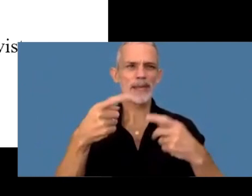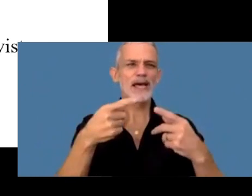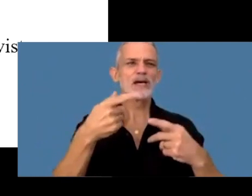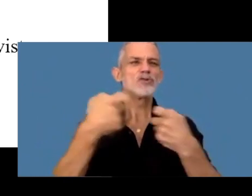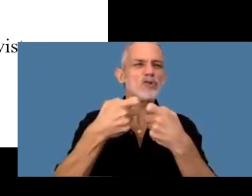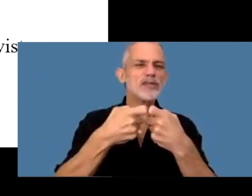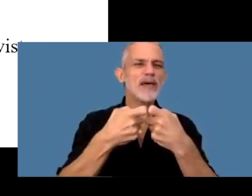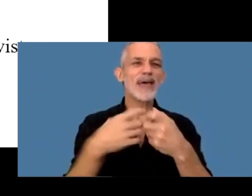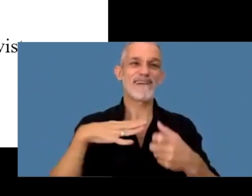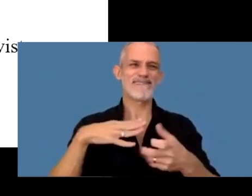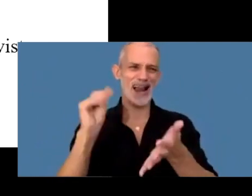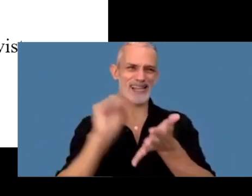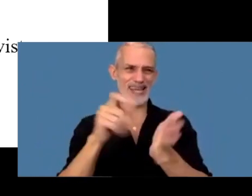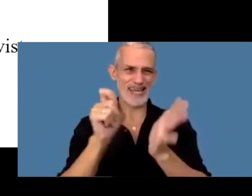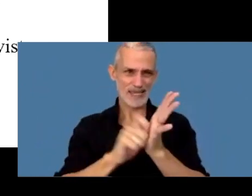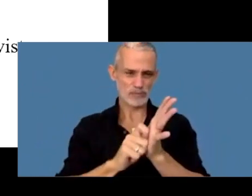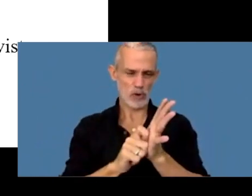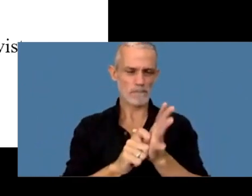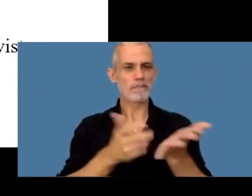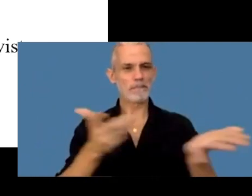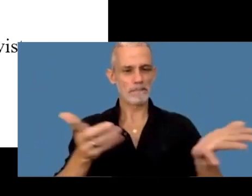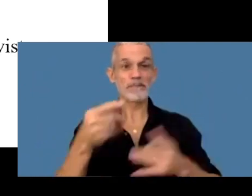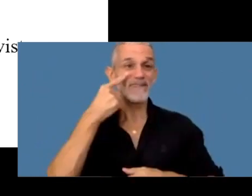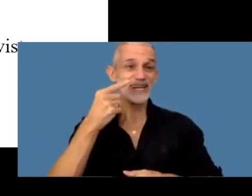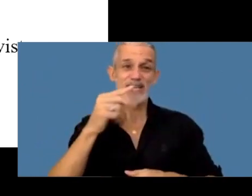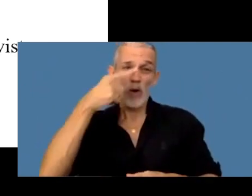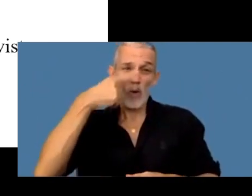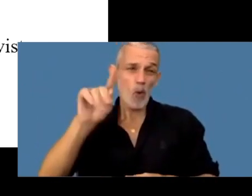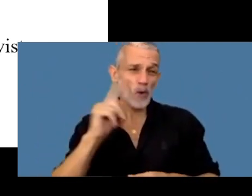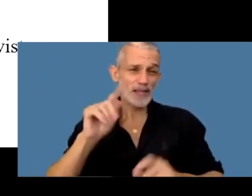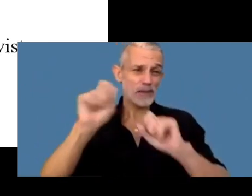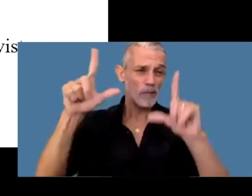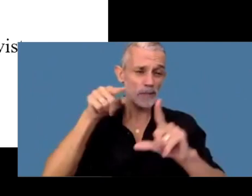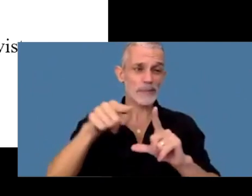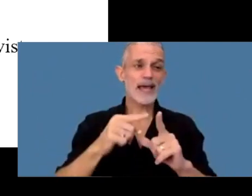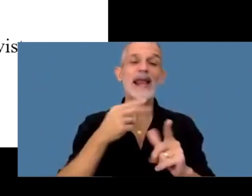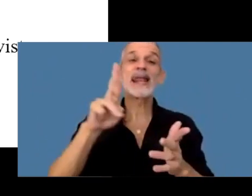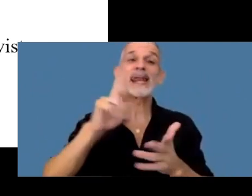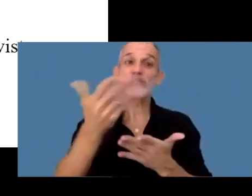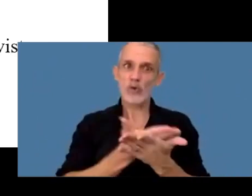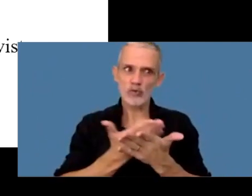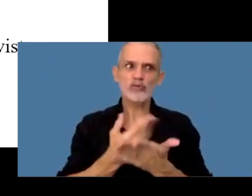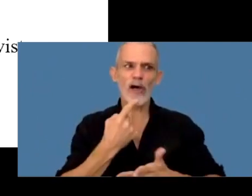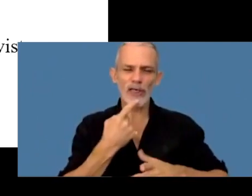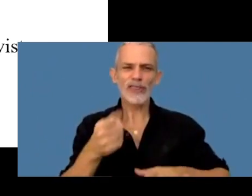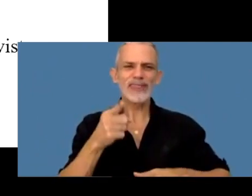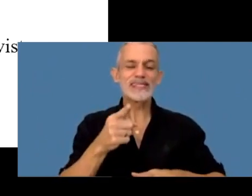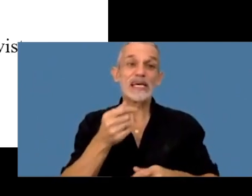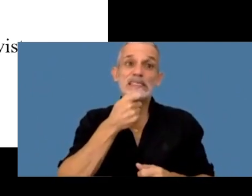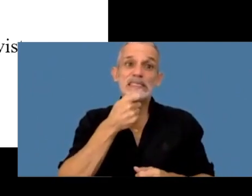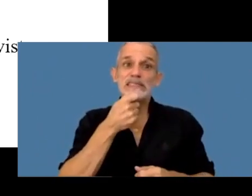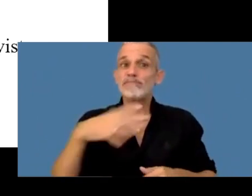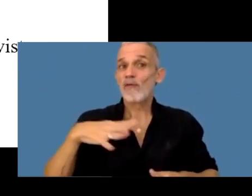pendiente. Fíjense en la última viñeta. La resolución dispone que cuando no se verifique